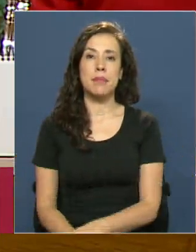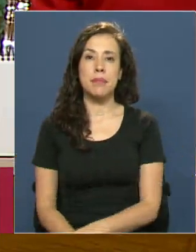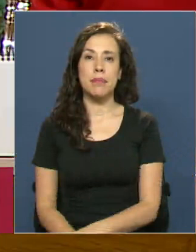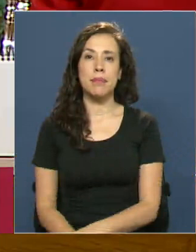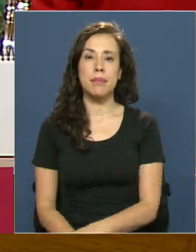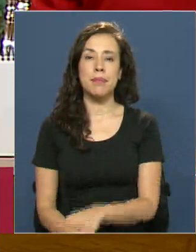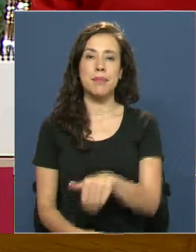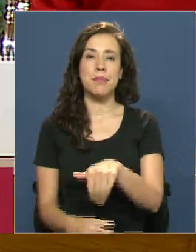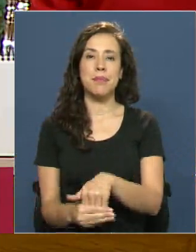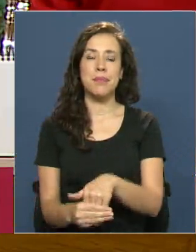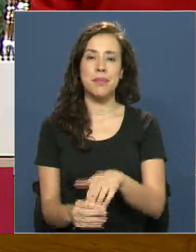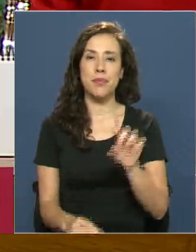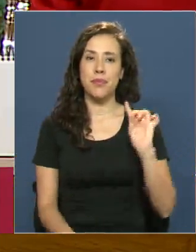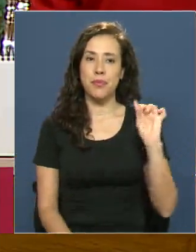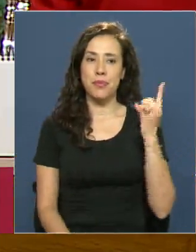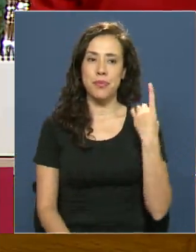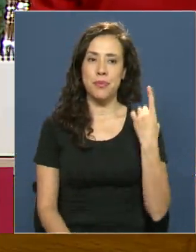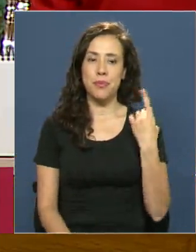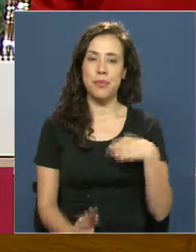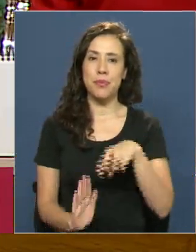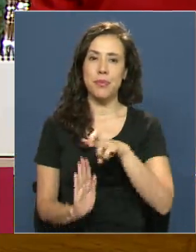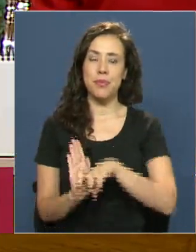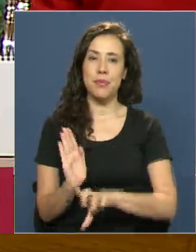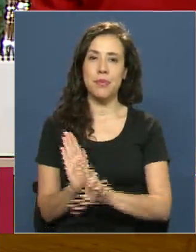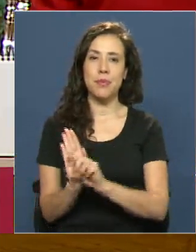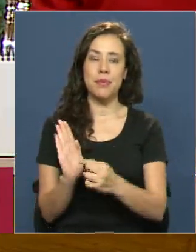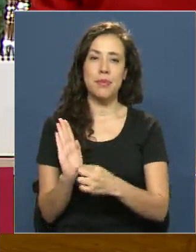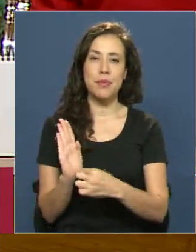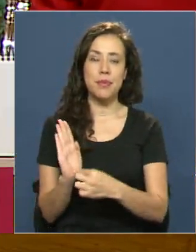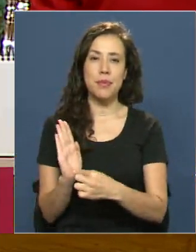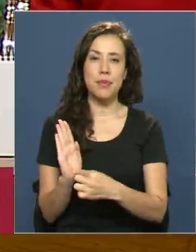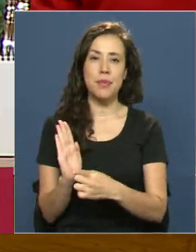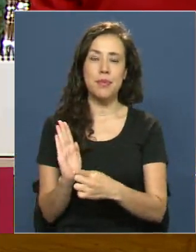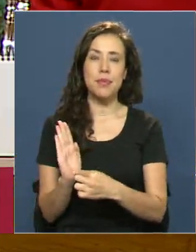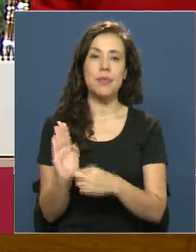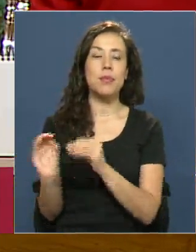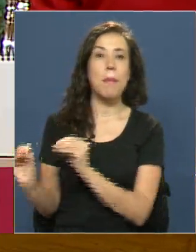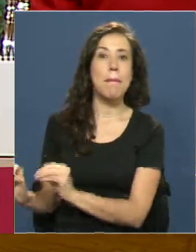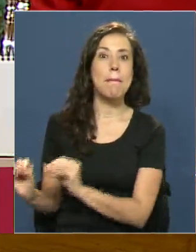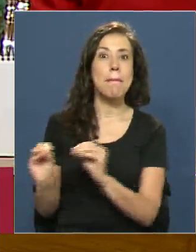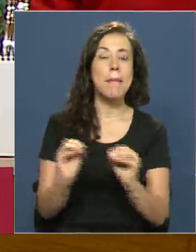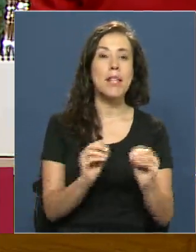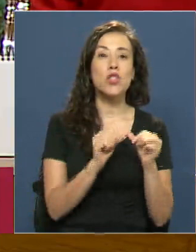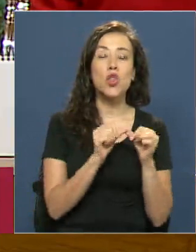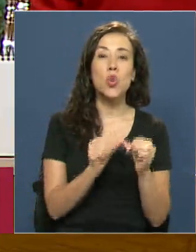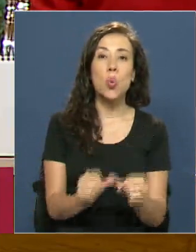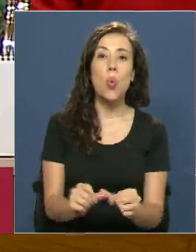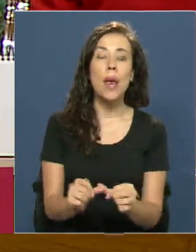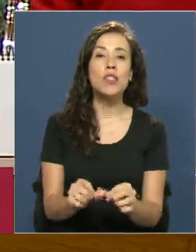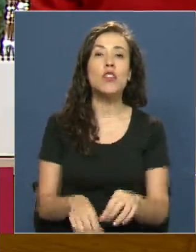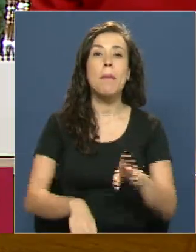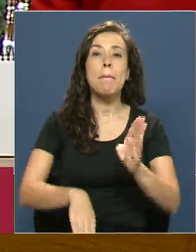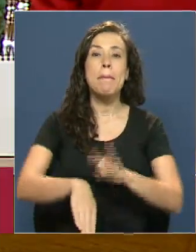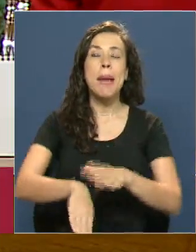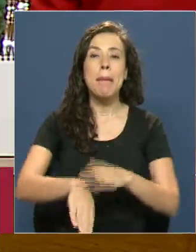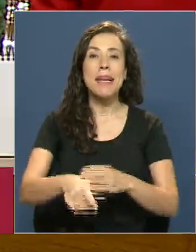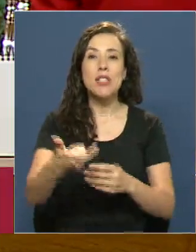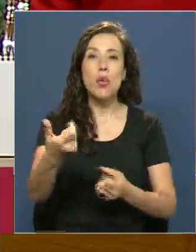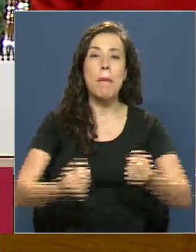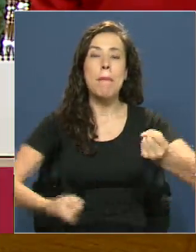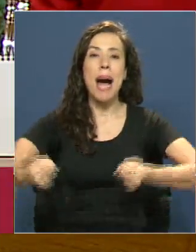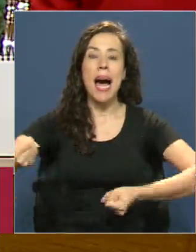En votación general, el proyecto de ley originado en moción que prorroga la vigencia de la licencia de